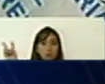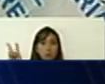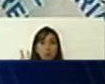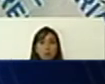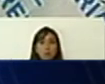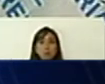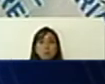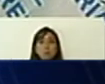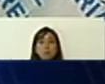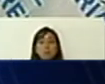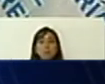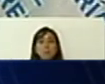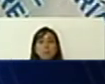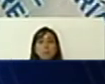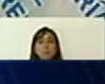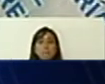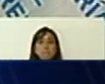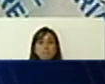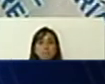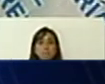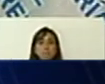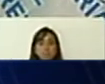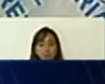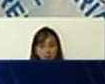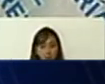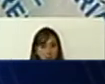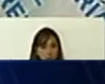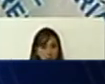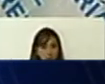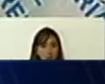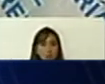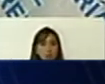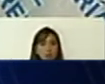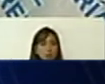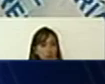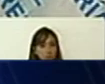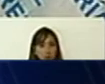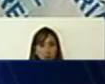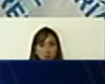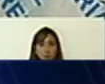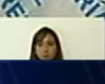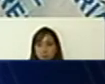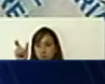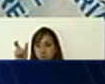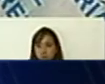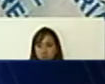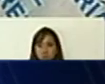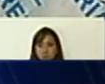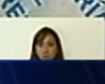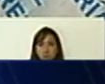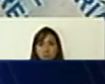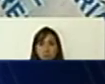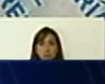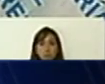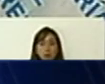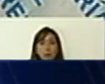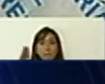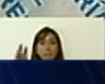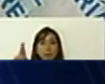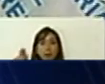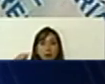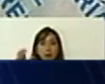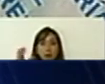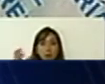Corporation, y entregarle a los ciudadanos Simón José Antúnez Bracho, Gustavo